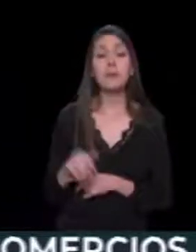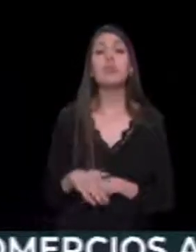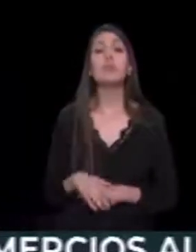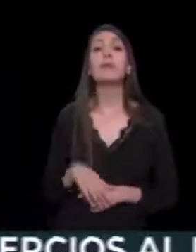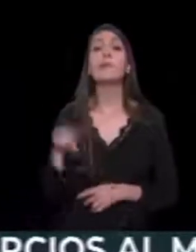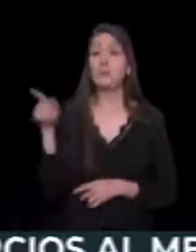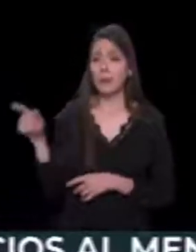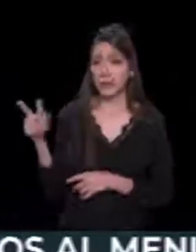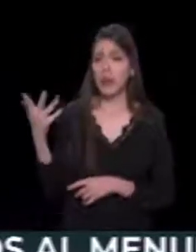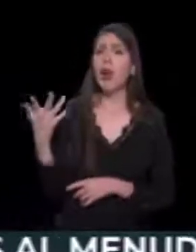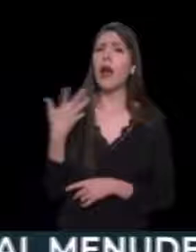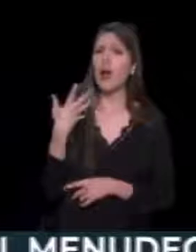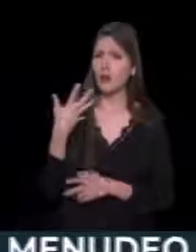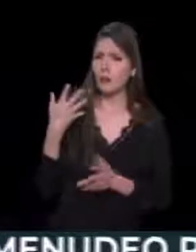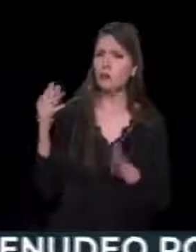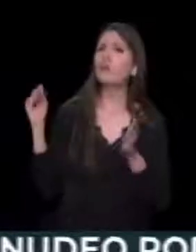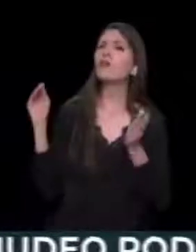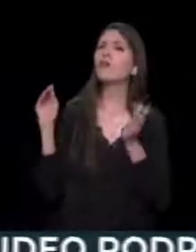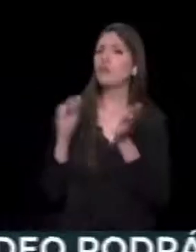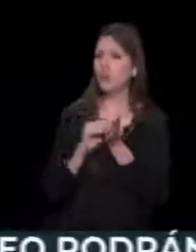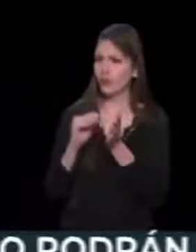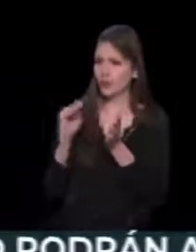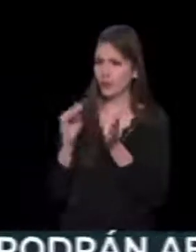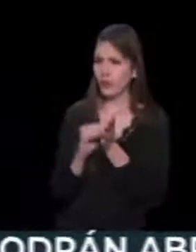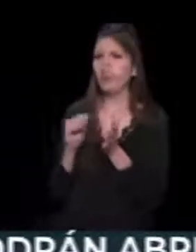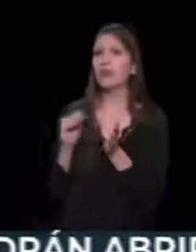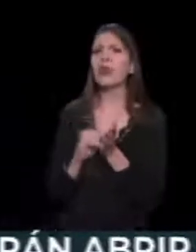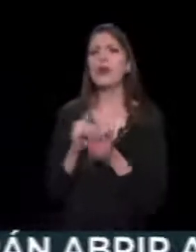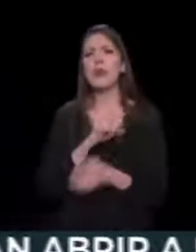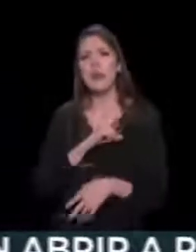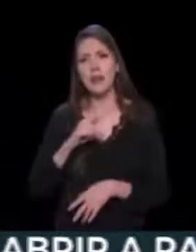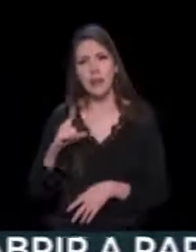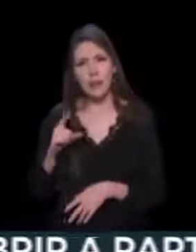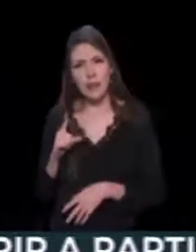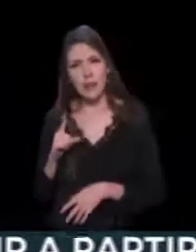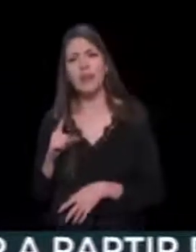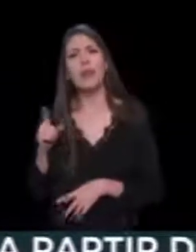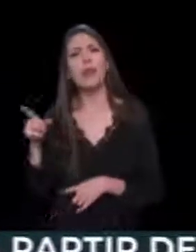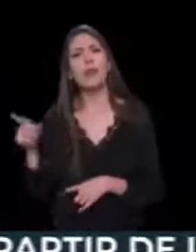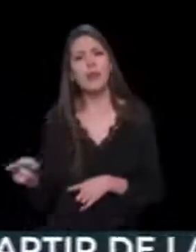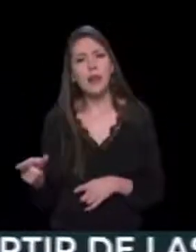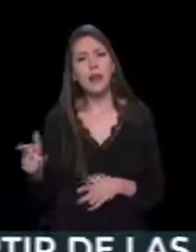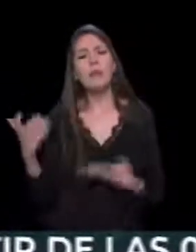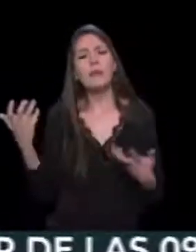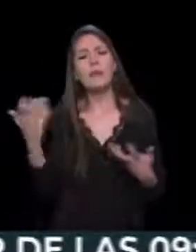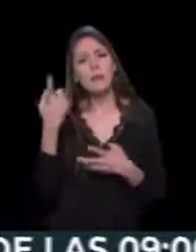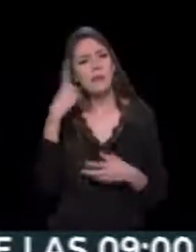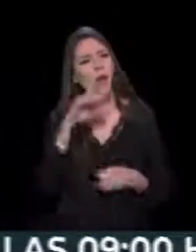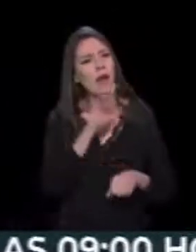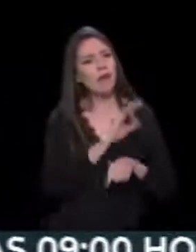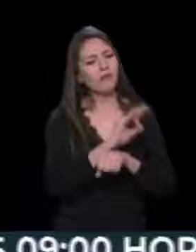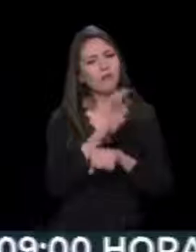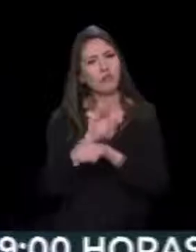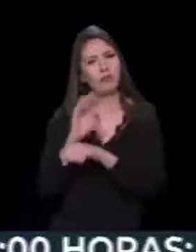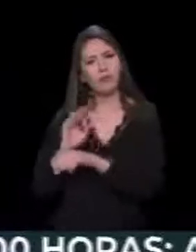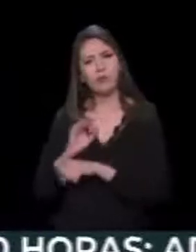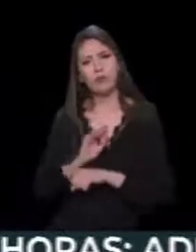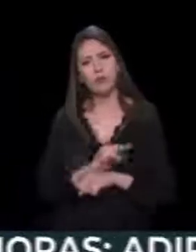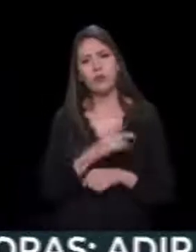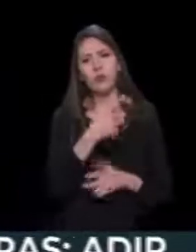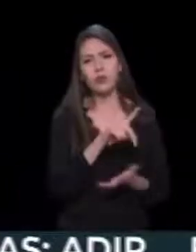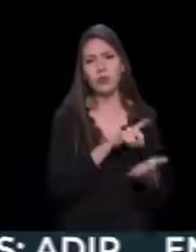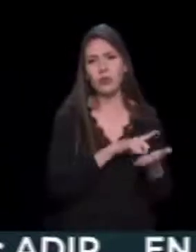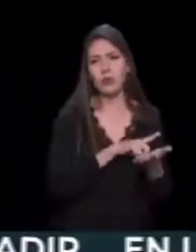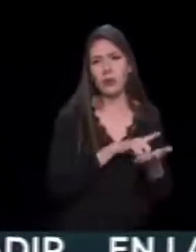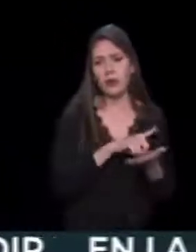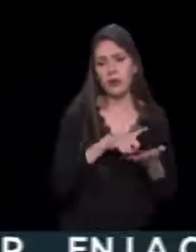sigue teniendo que estar presente en los instrumentos de defensa de los derechos humanos del propio Estado,